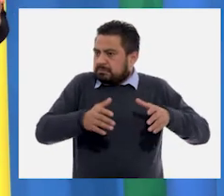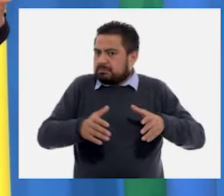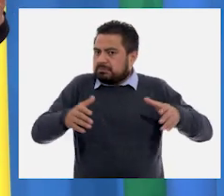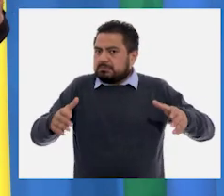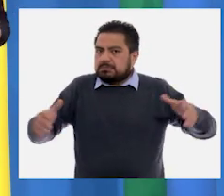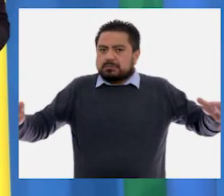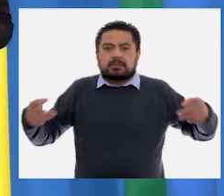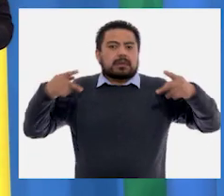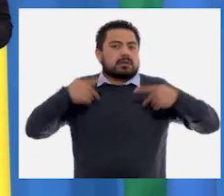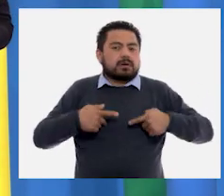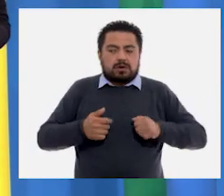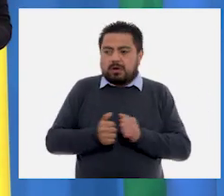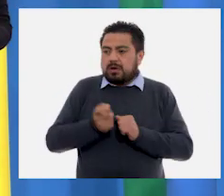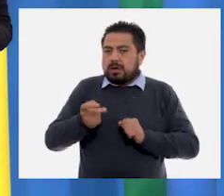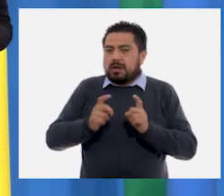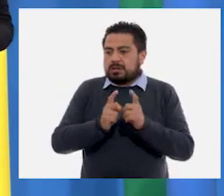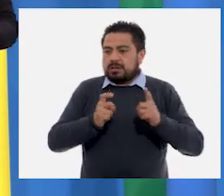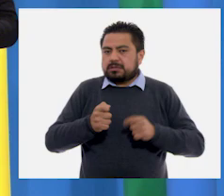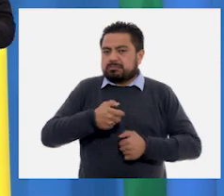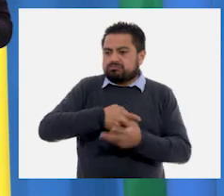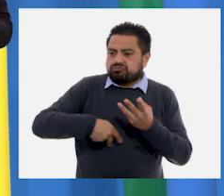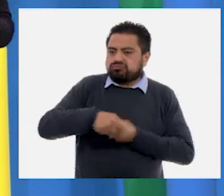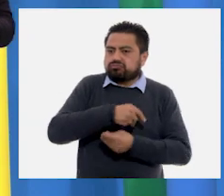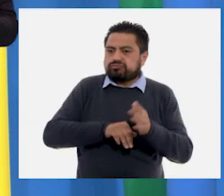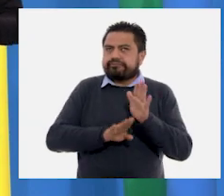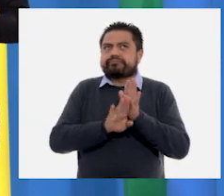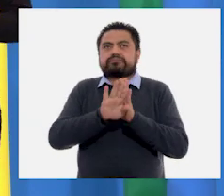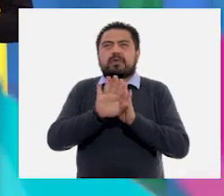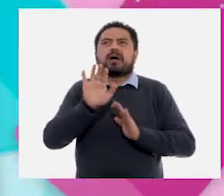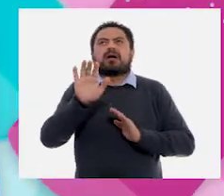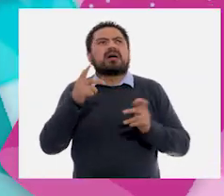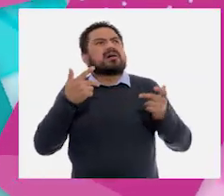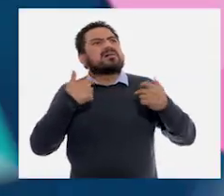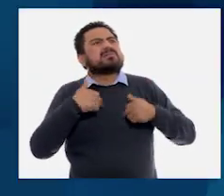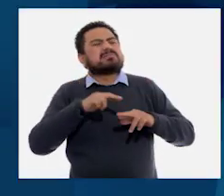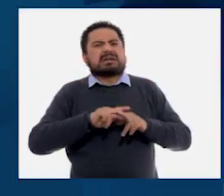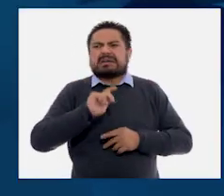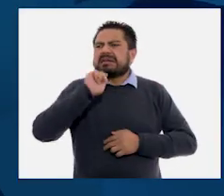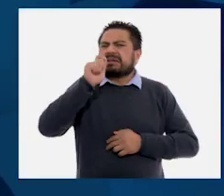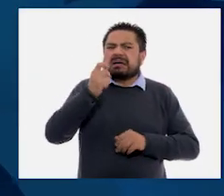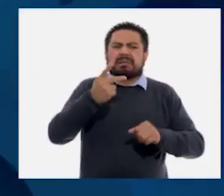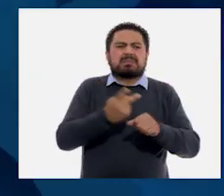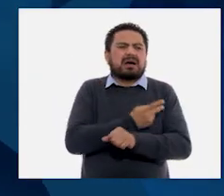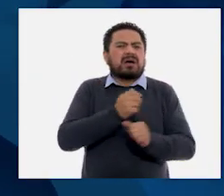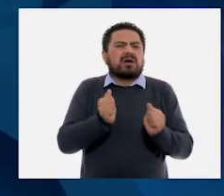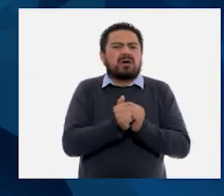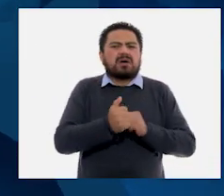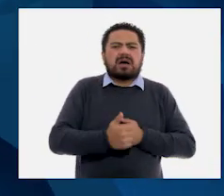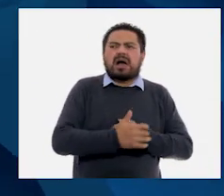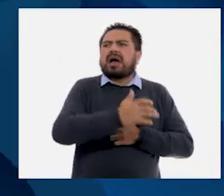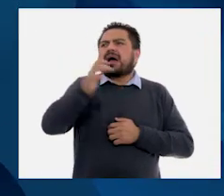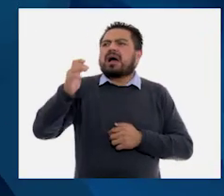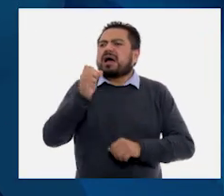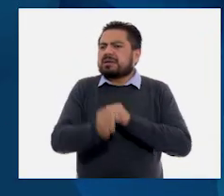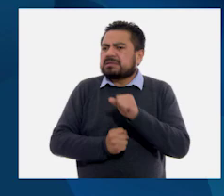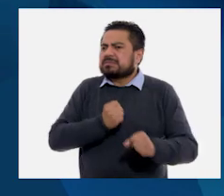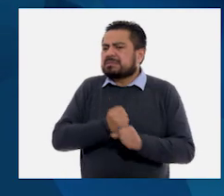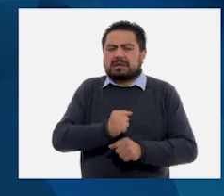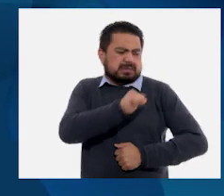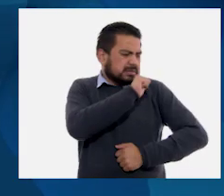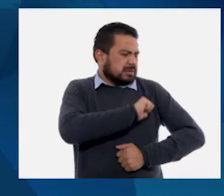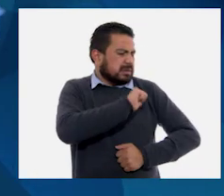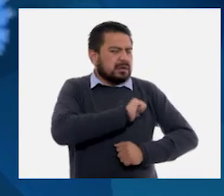población que vivía en ellas y se desarrolló su economía. Maestra, ¿y qué fue lo que pasó en el campo durante esa